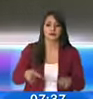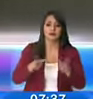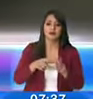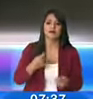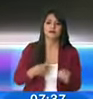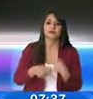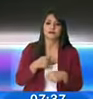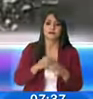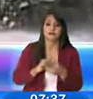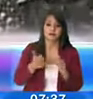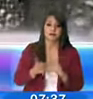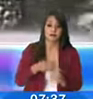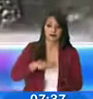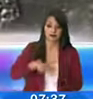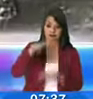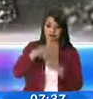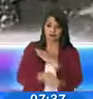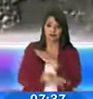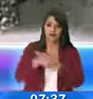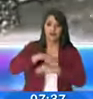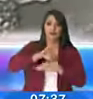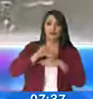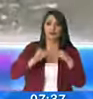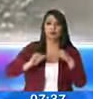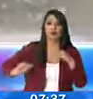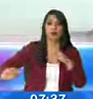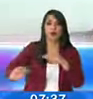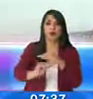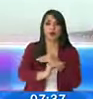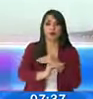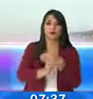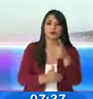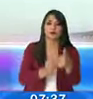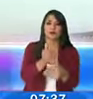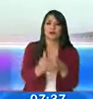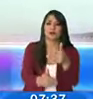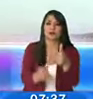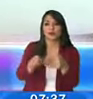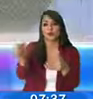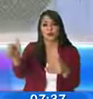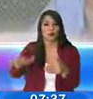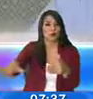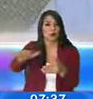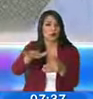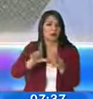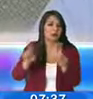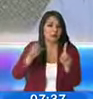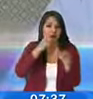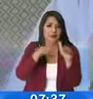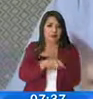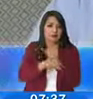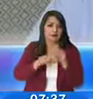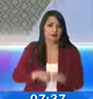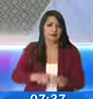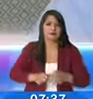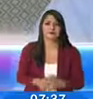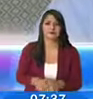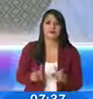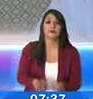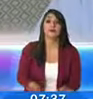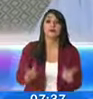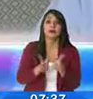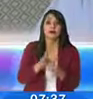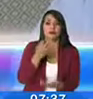por barril ecuatoriano se habría desviado mediante procesos de intermediación. Los precios con los que